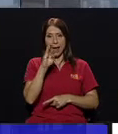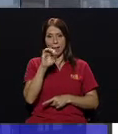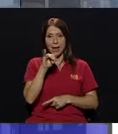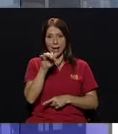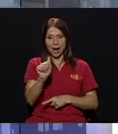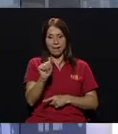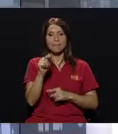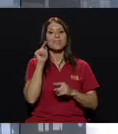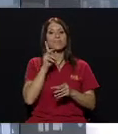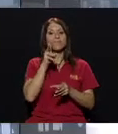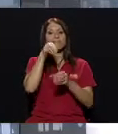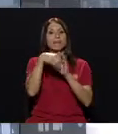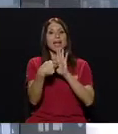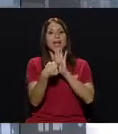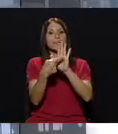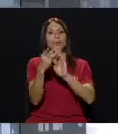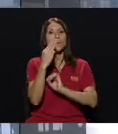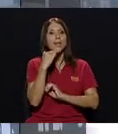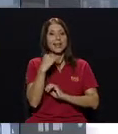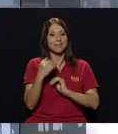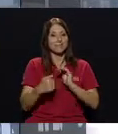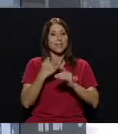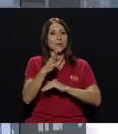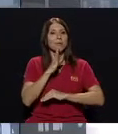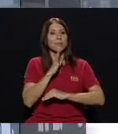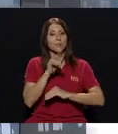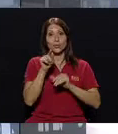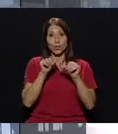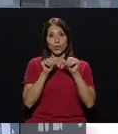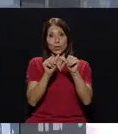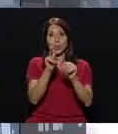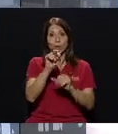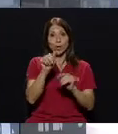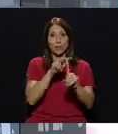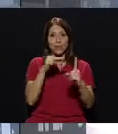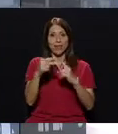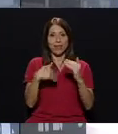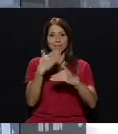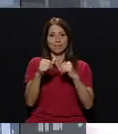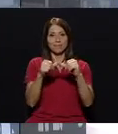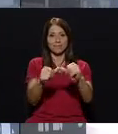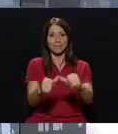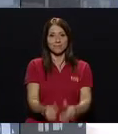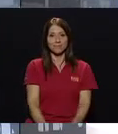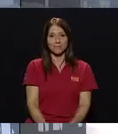a estar presentes en la Expo Mial, de lo cual vamos a hablar después de la pausa. Quédese con una mirada que ya volvemos.